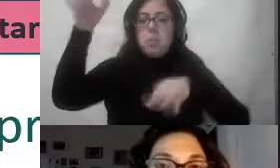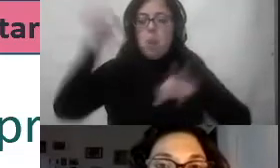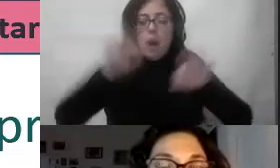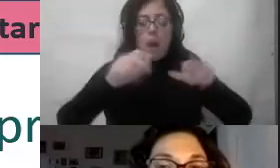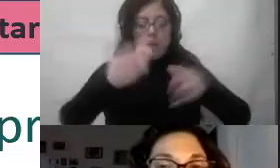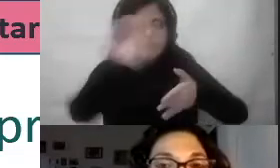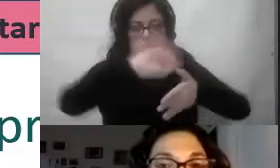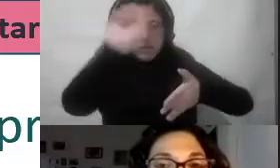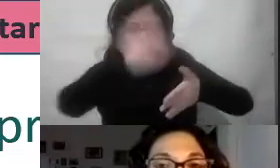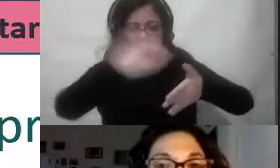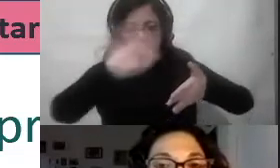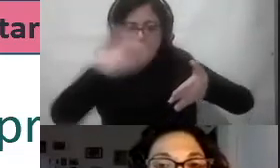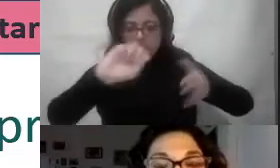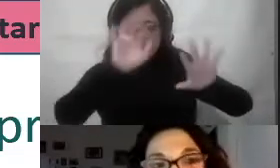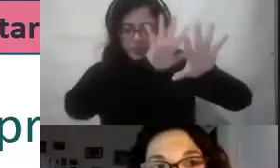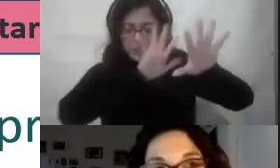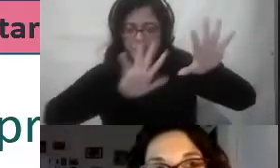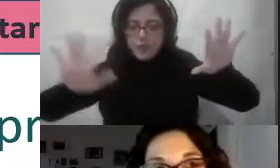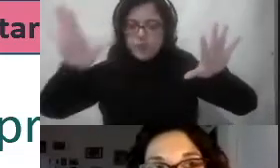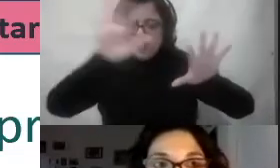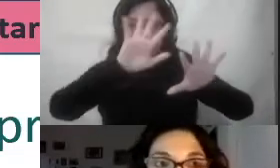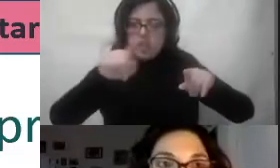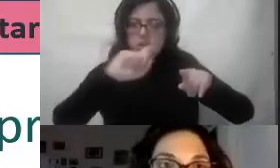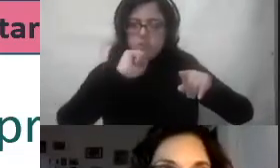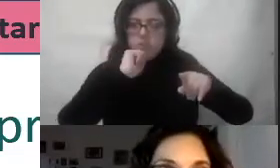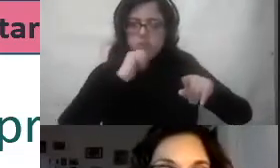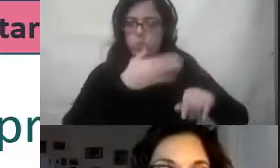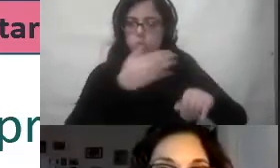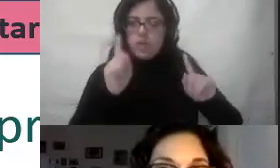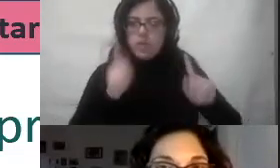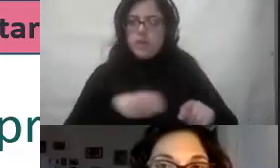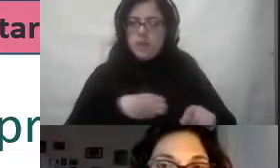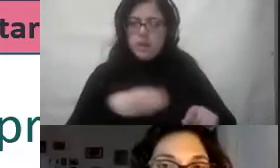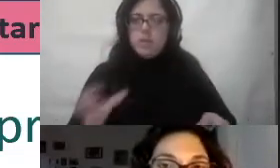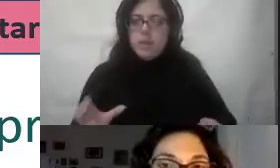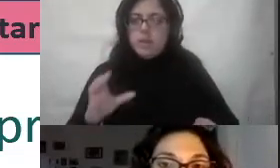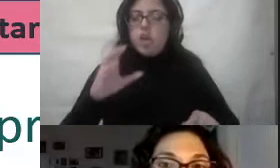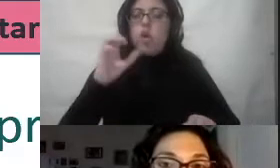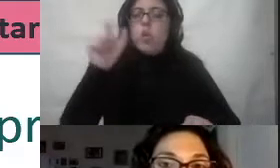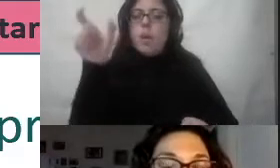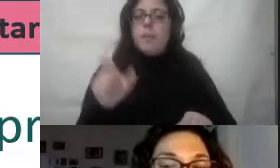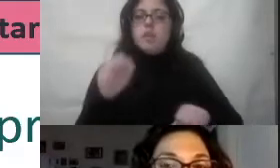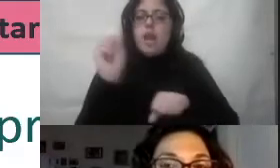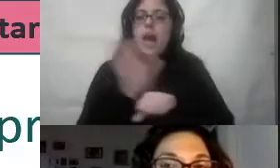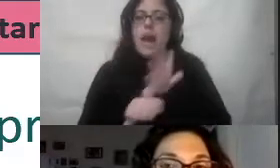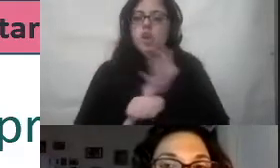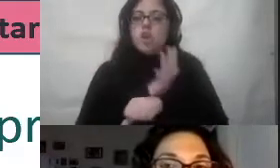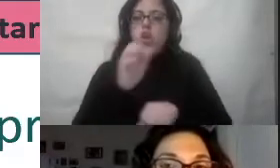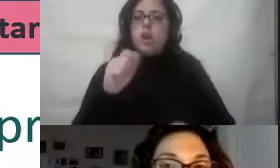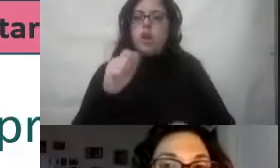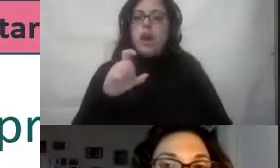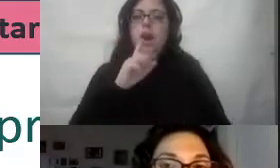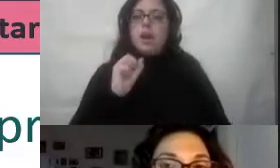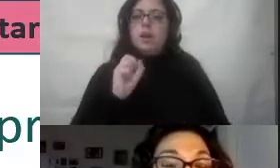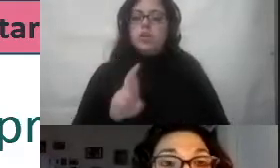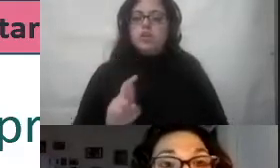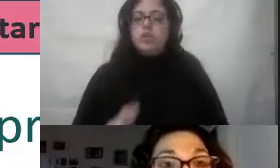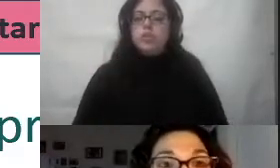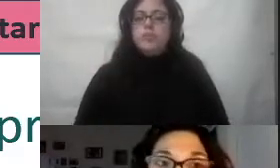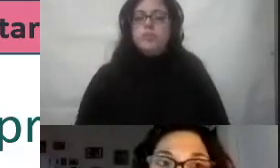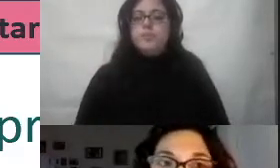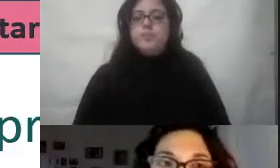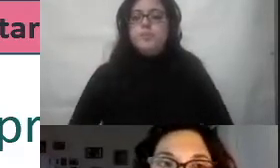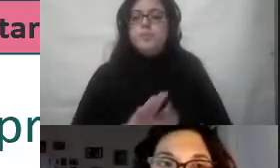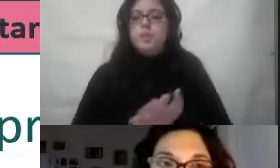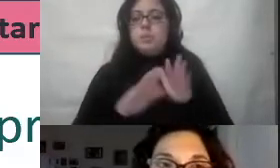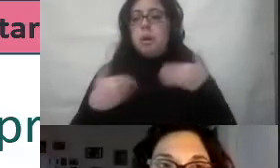Y pónganse en la posición de un actor, ¿sí? Un actor de la época, pero